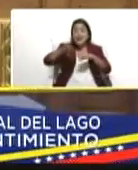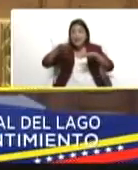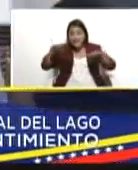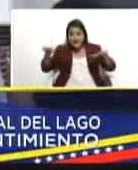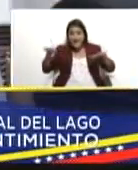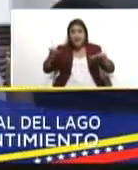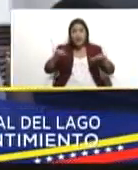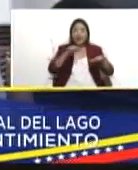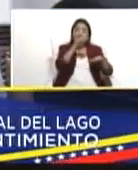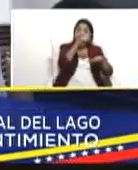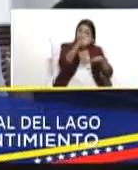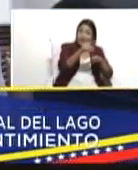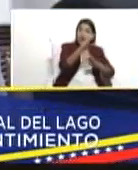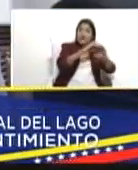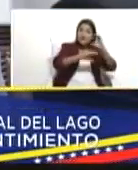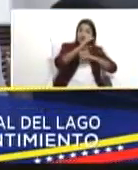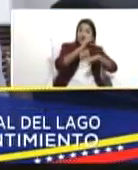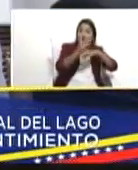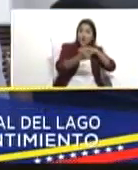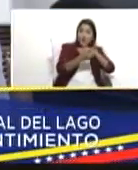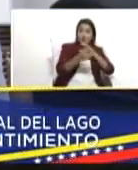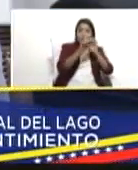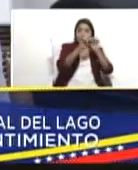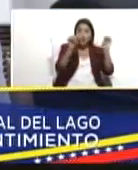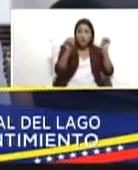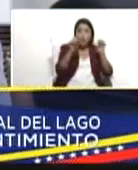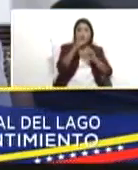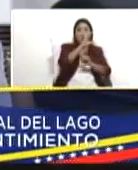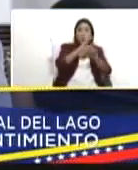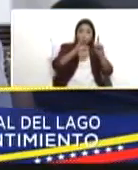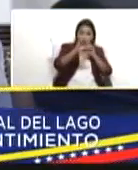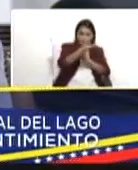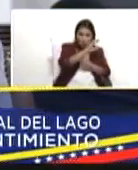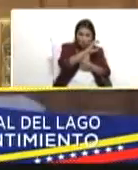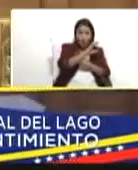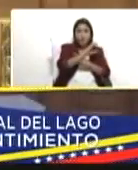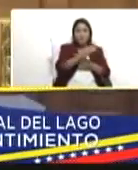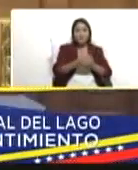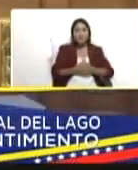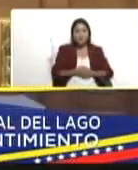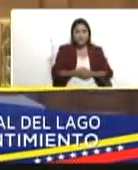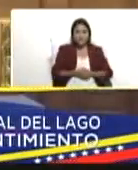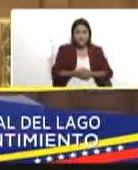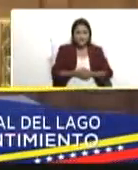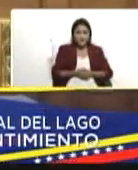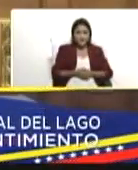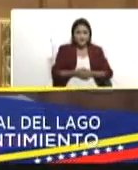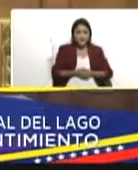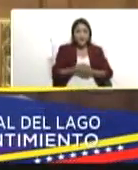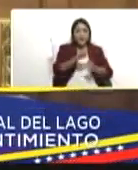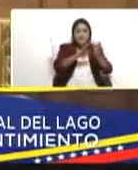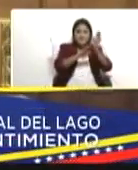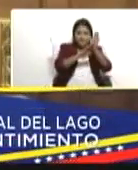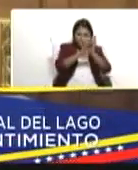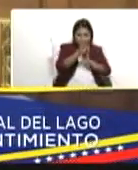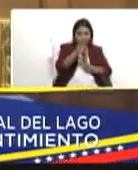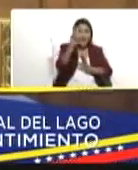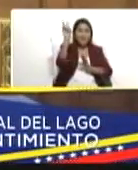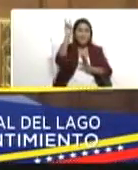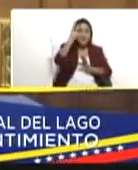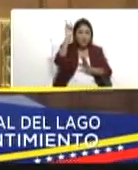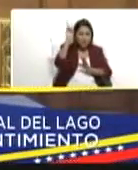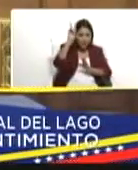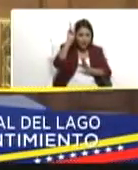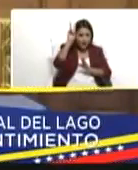ciencia la tecnología la educación y cultura se está levantando en nuestro país